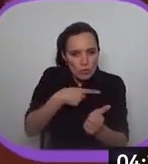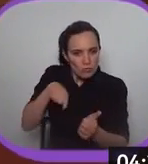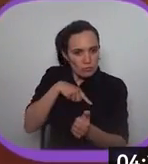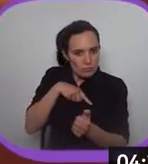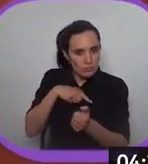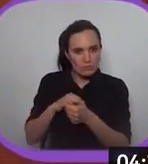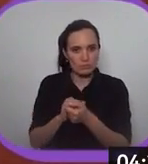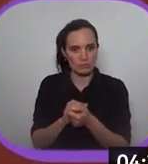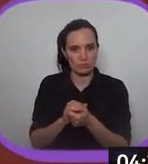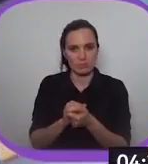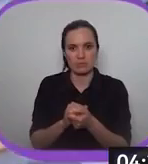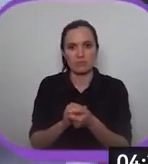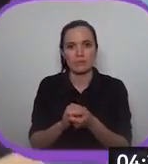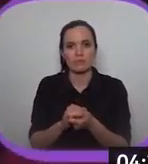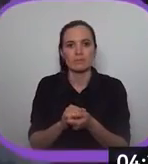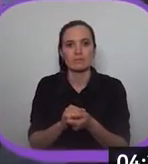nosotros.